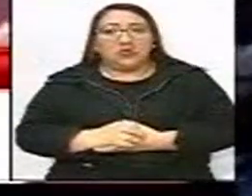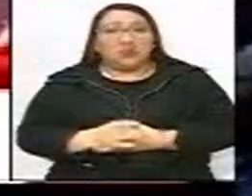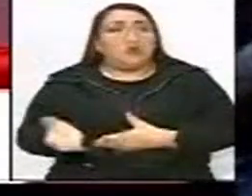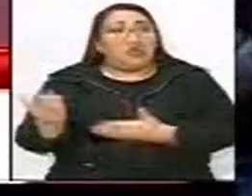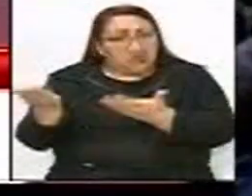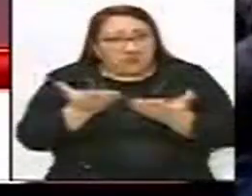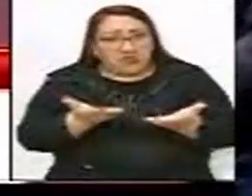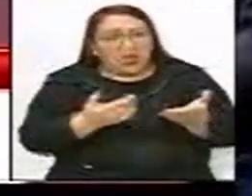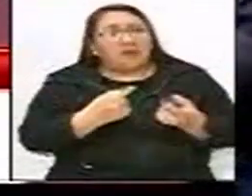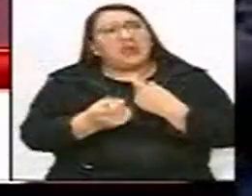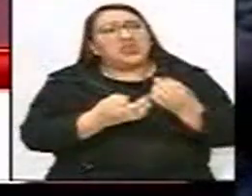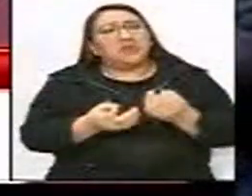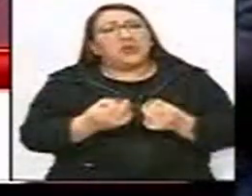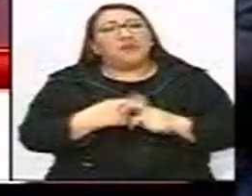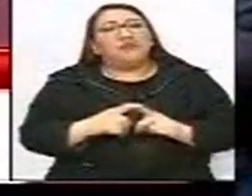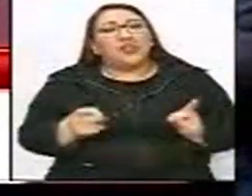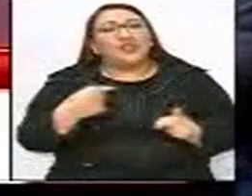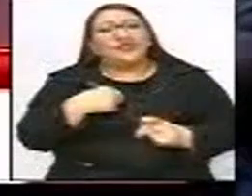a invitarla también.